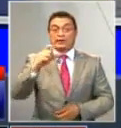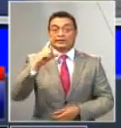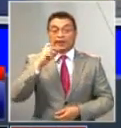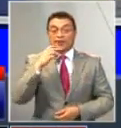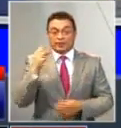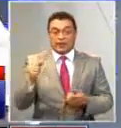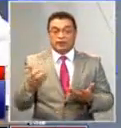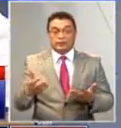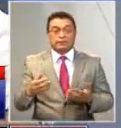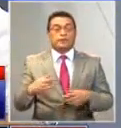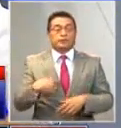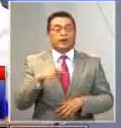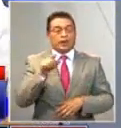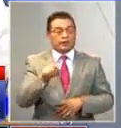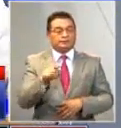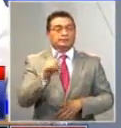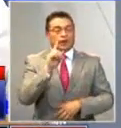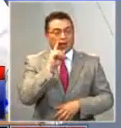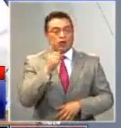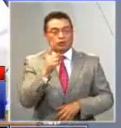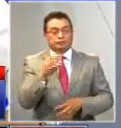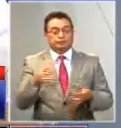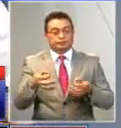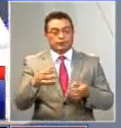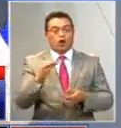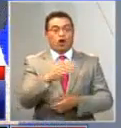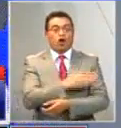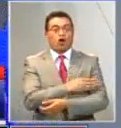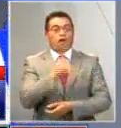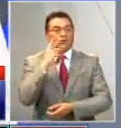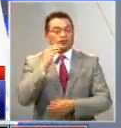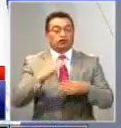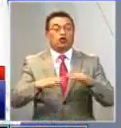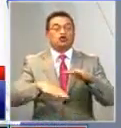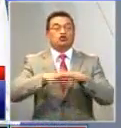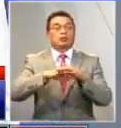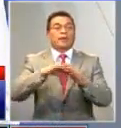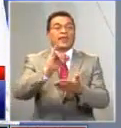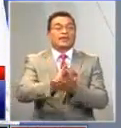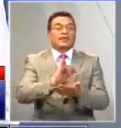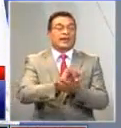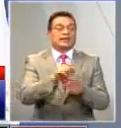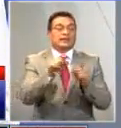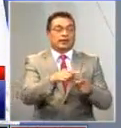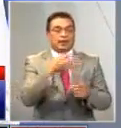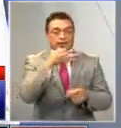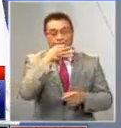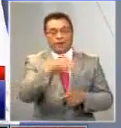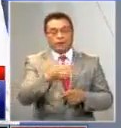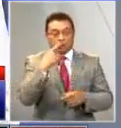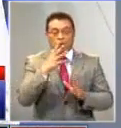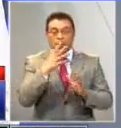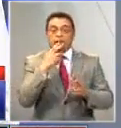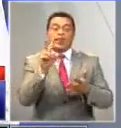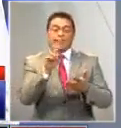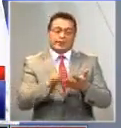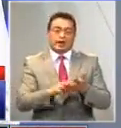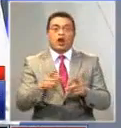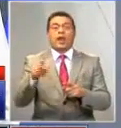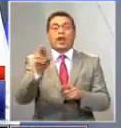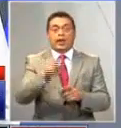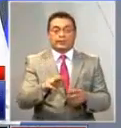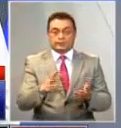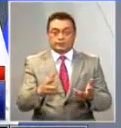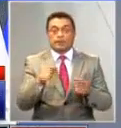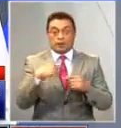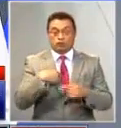ahí hay un oficio de la Superintendencia que me dijeron que lo iban a reinterpretar o que me iban a mandar un nuevo oficio.